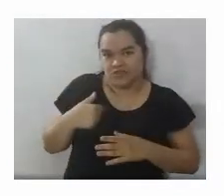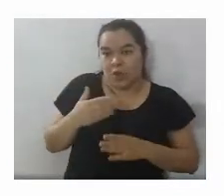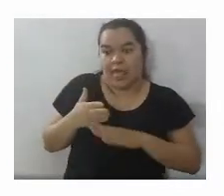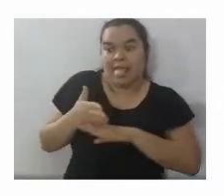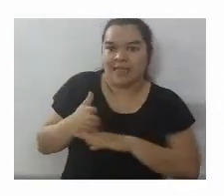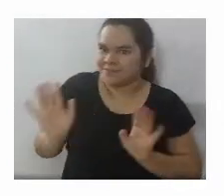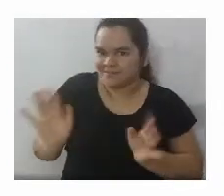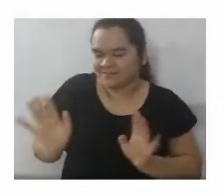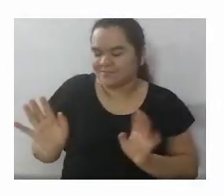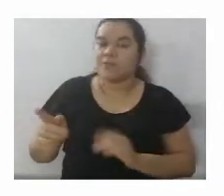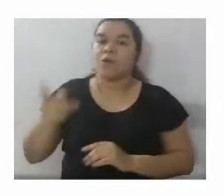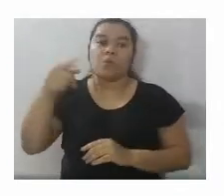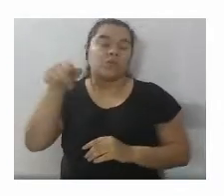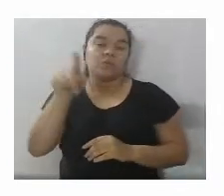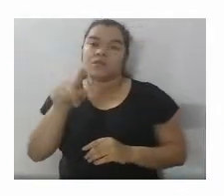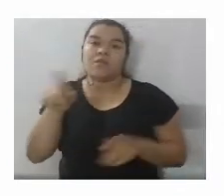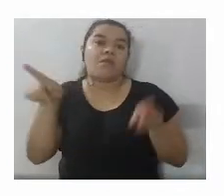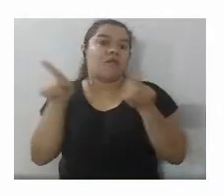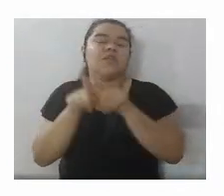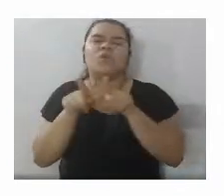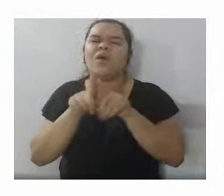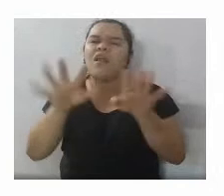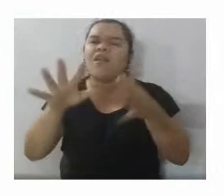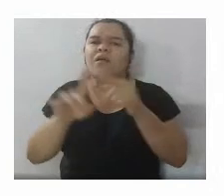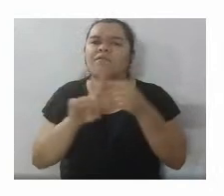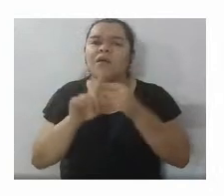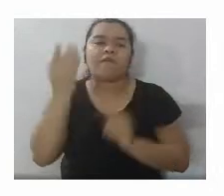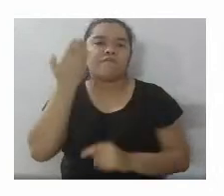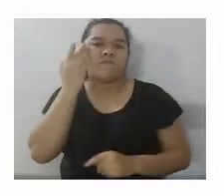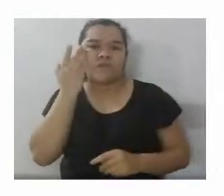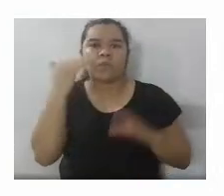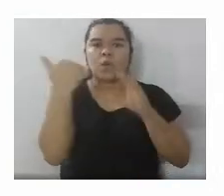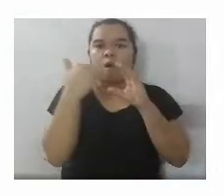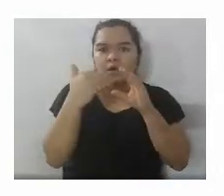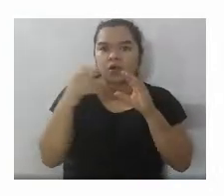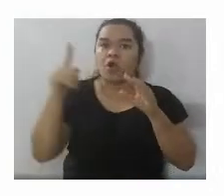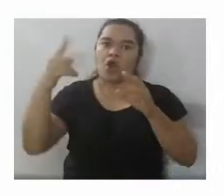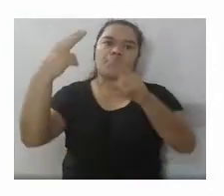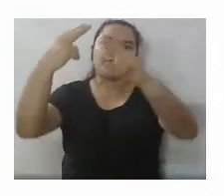básicamente tienen que registrarse como cualquier cuenta de Facebook, cualquier cuenta de correo electrónico.